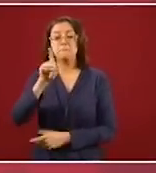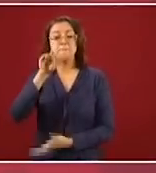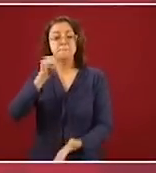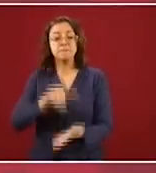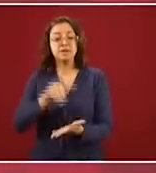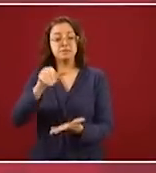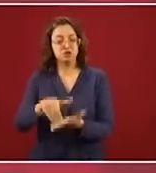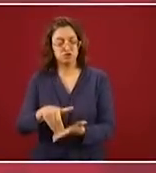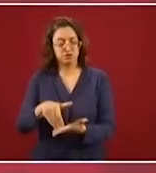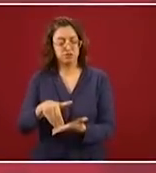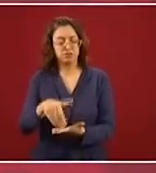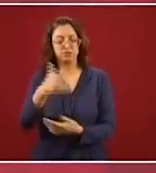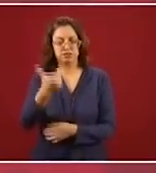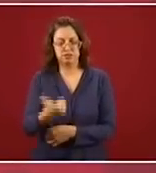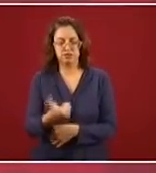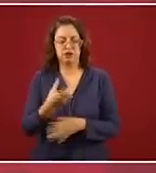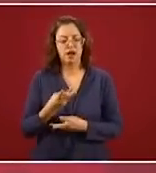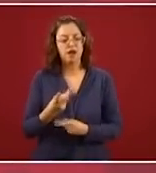Y